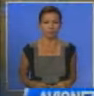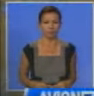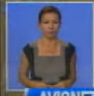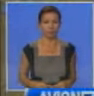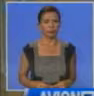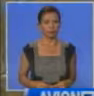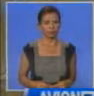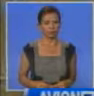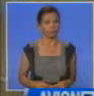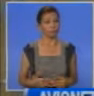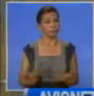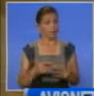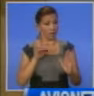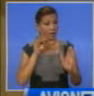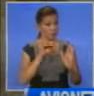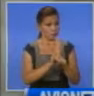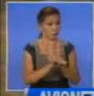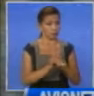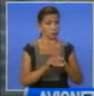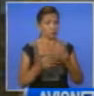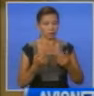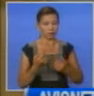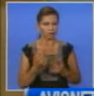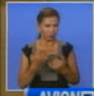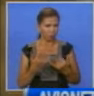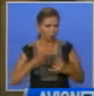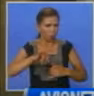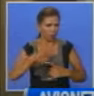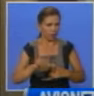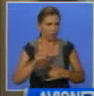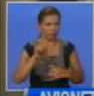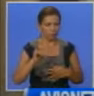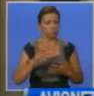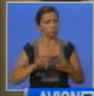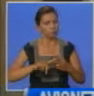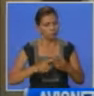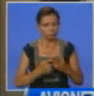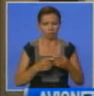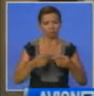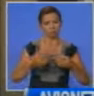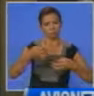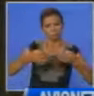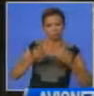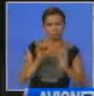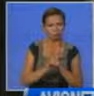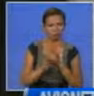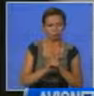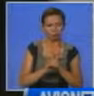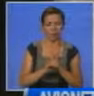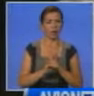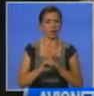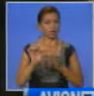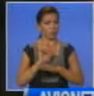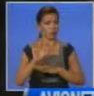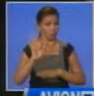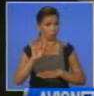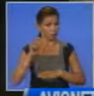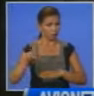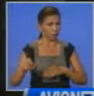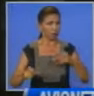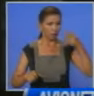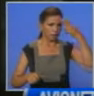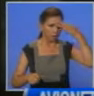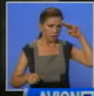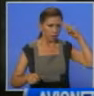En la audiencia de formulación de cargos realizada este jueves, se dictó prisión preventiva en contra de los 9 ecuatorianos y 2